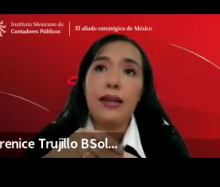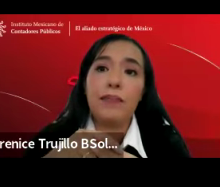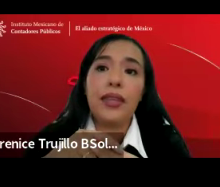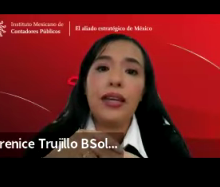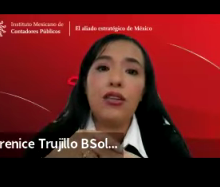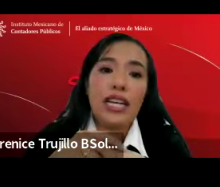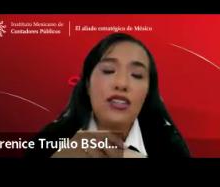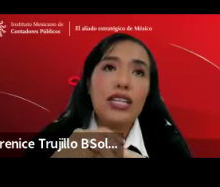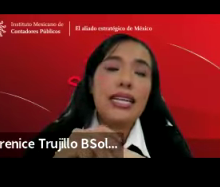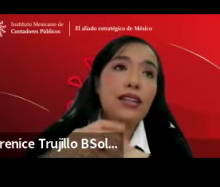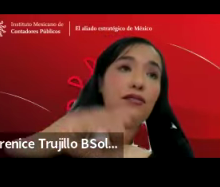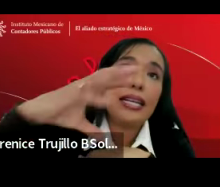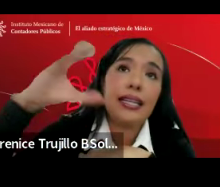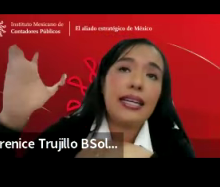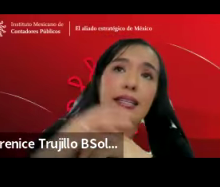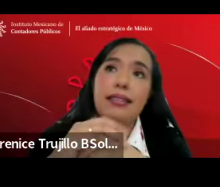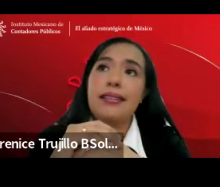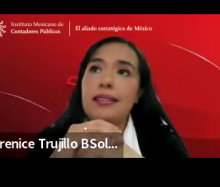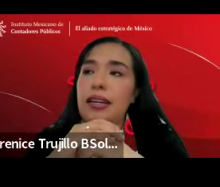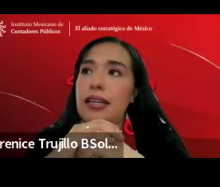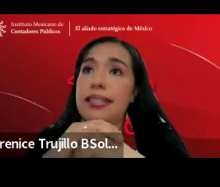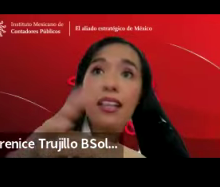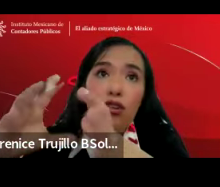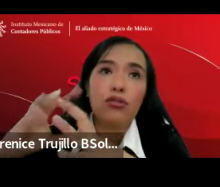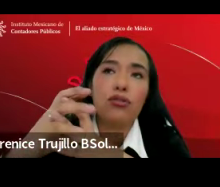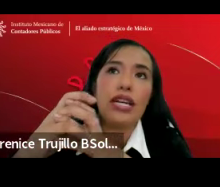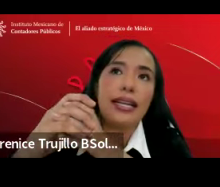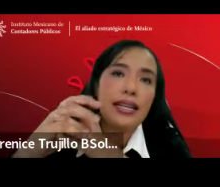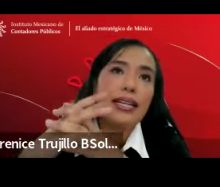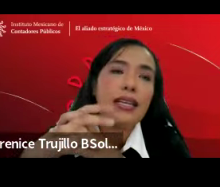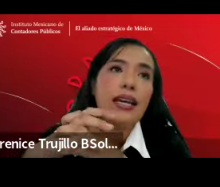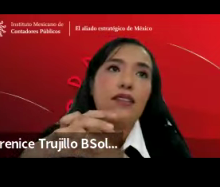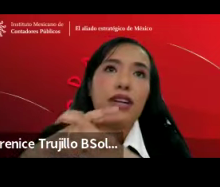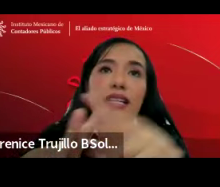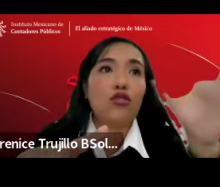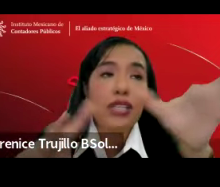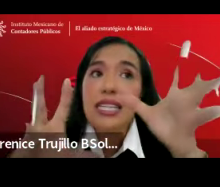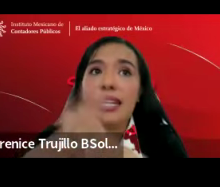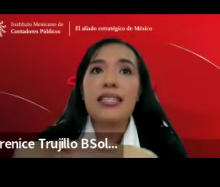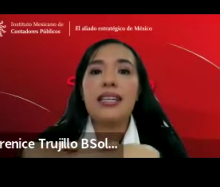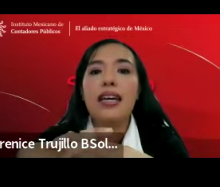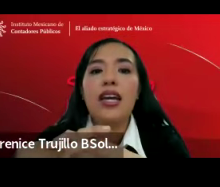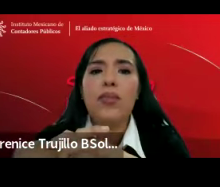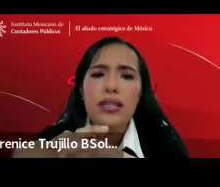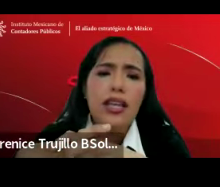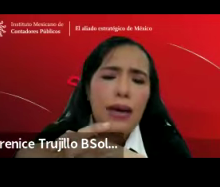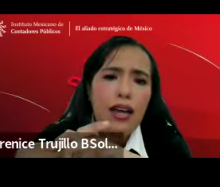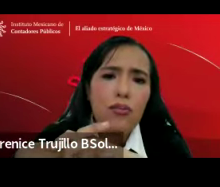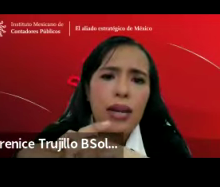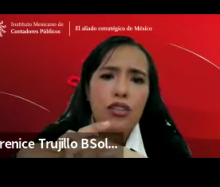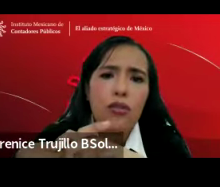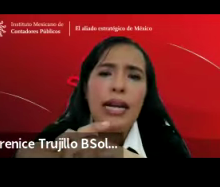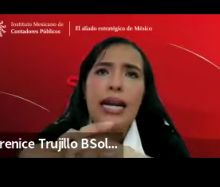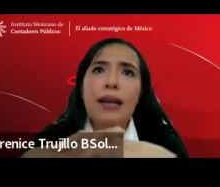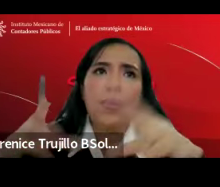recibes donaciones en diferentes centros, o sea que tienes diferentes oficinas, pues sí te va a